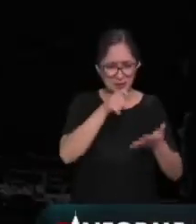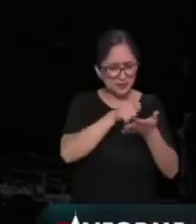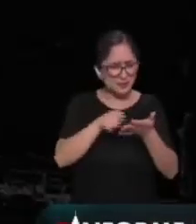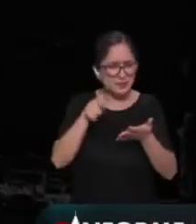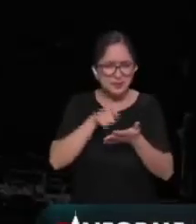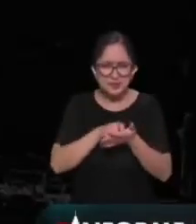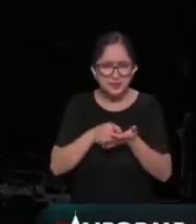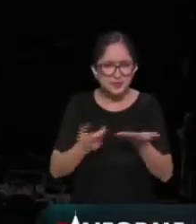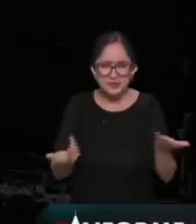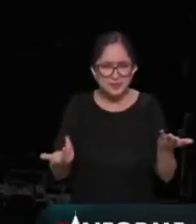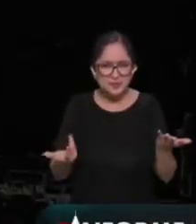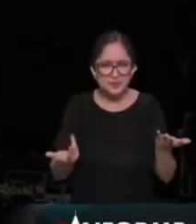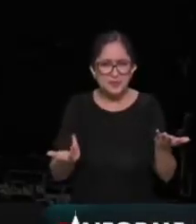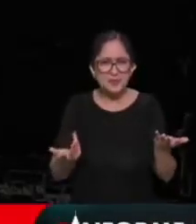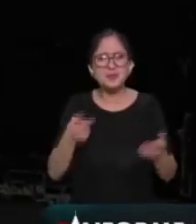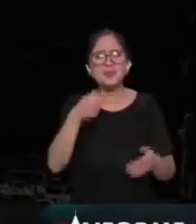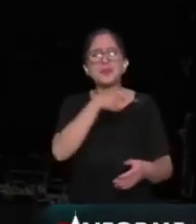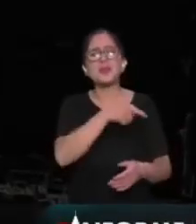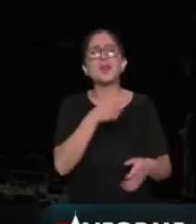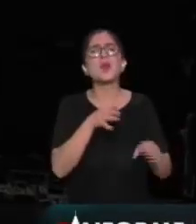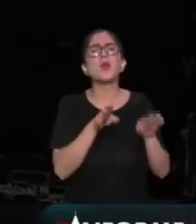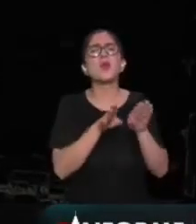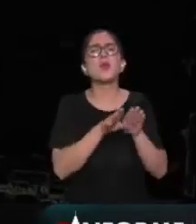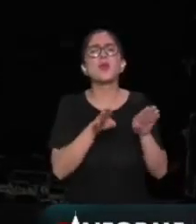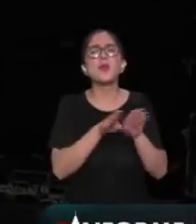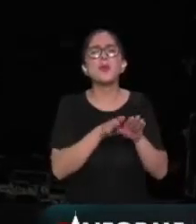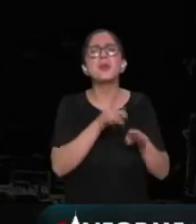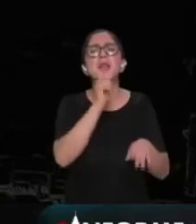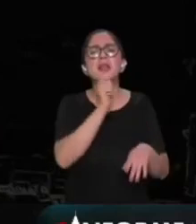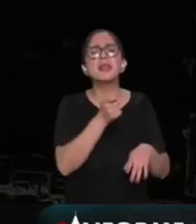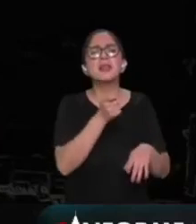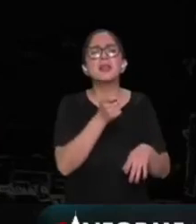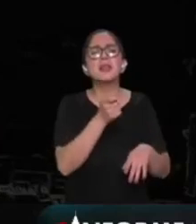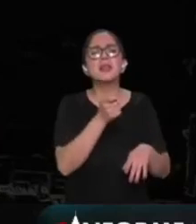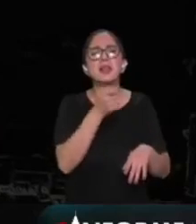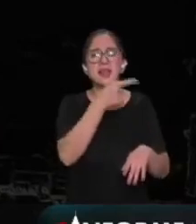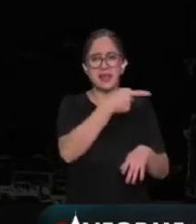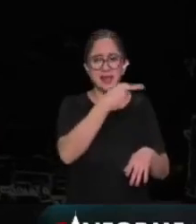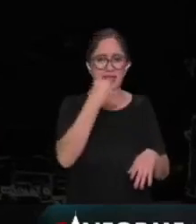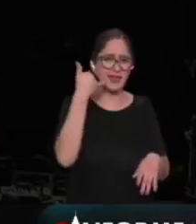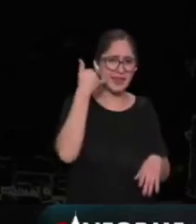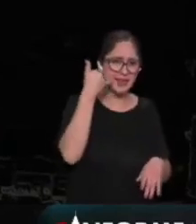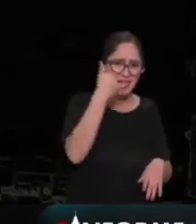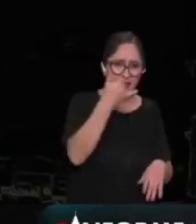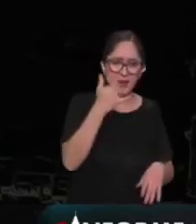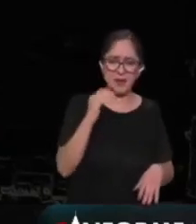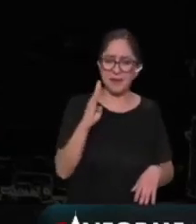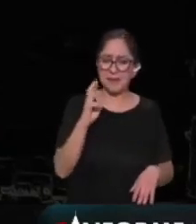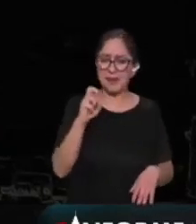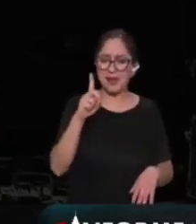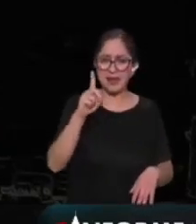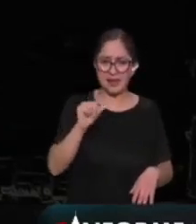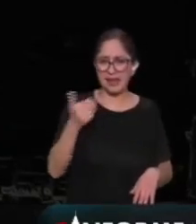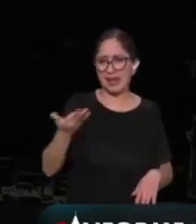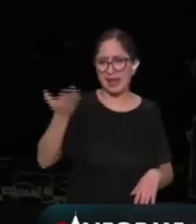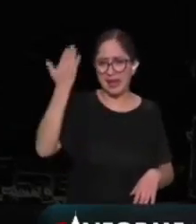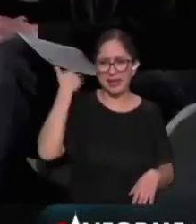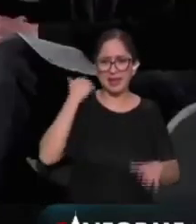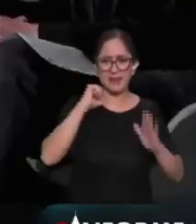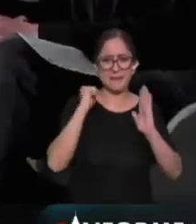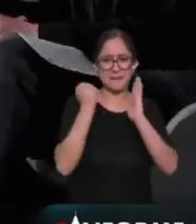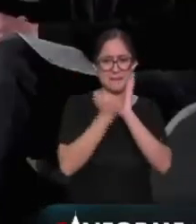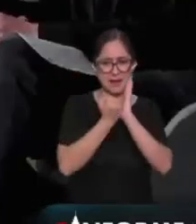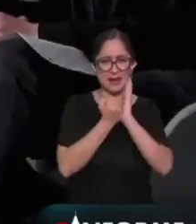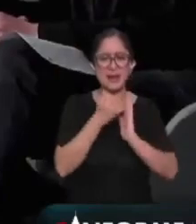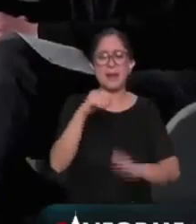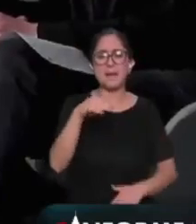es posible que hayan dicho que del teléfono que tenía Brenda, un Motorola, que tenía